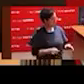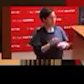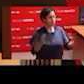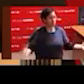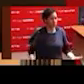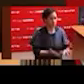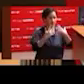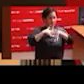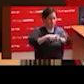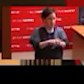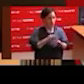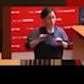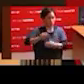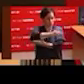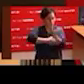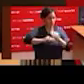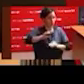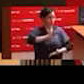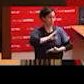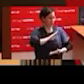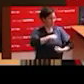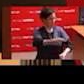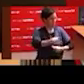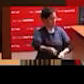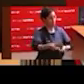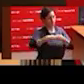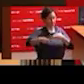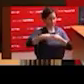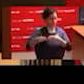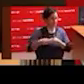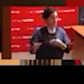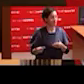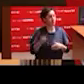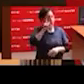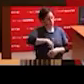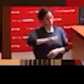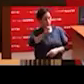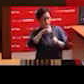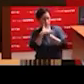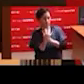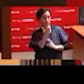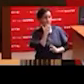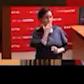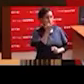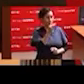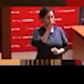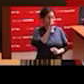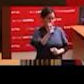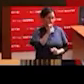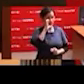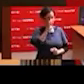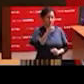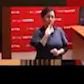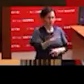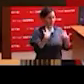integración en sus colaboradores en sus proveedores en sus clientes hemos visto el caso de de fsc Qué difícil de